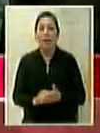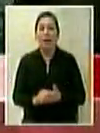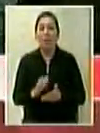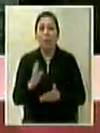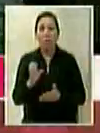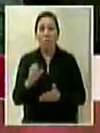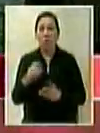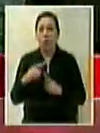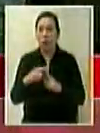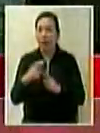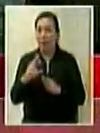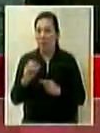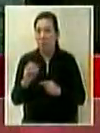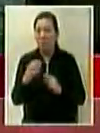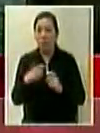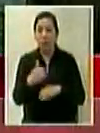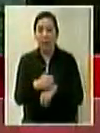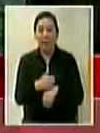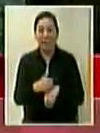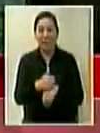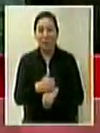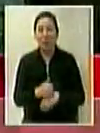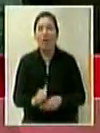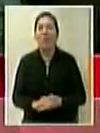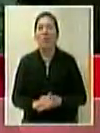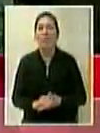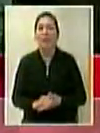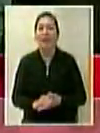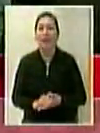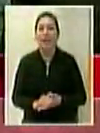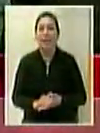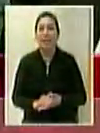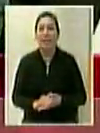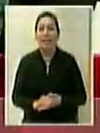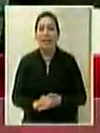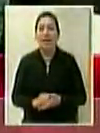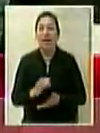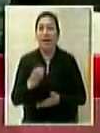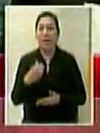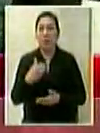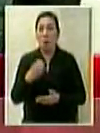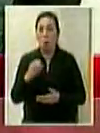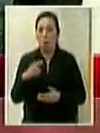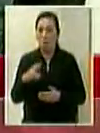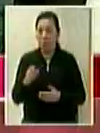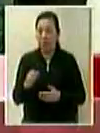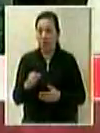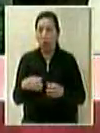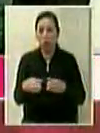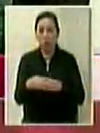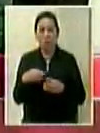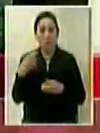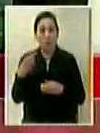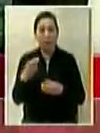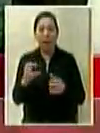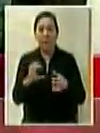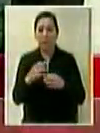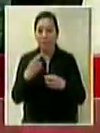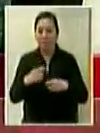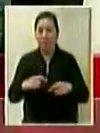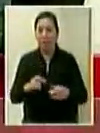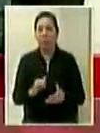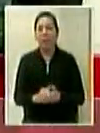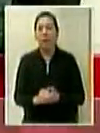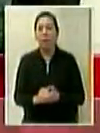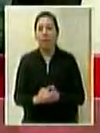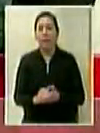Freddy Otárola Peñaranda, portavoz del Grupo Parlamentario Nacionalista, Carmen Omonte Durán, portavoz del Grupo Parlamentario Alianza